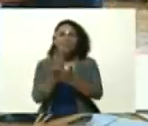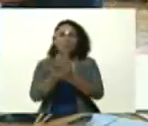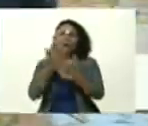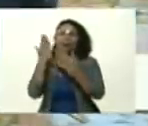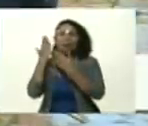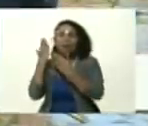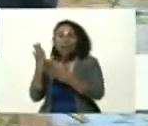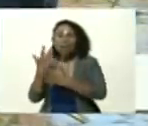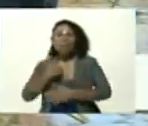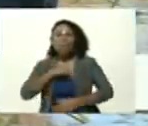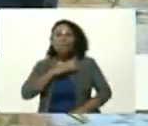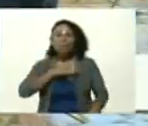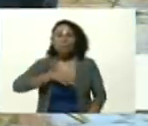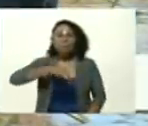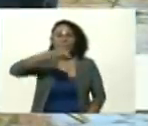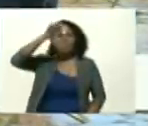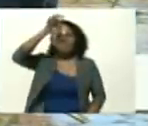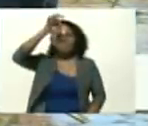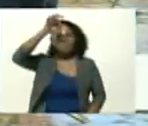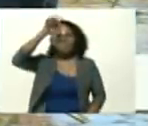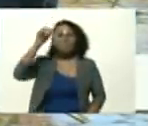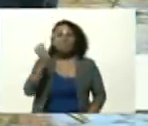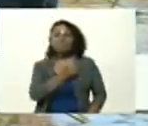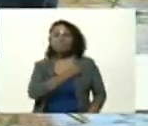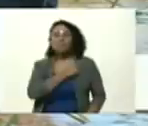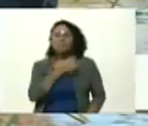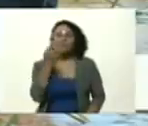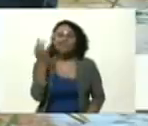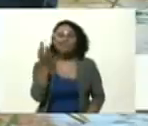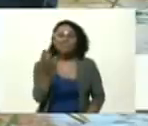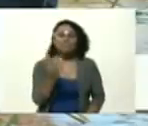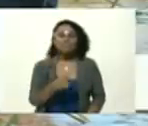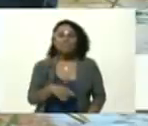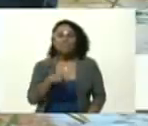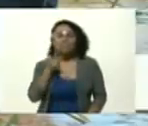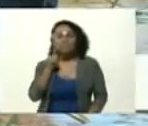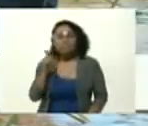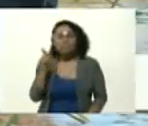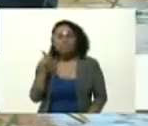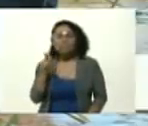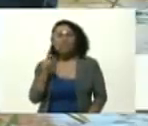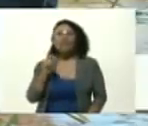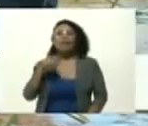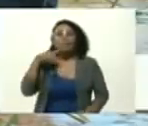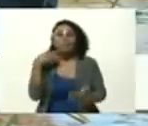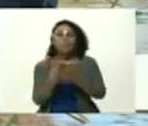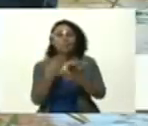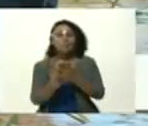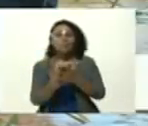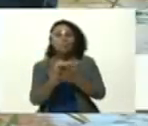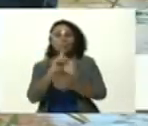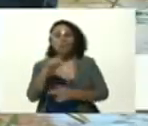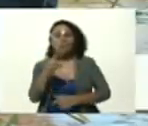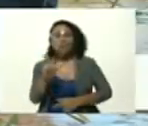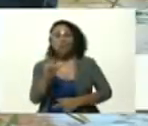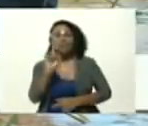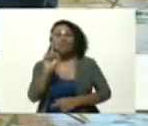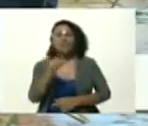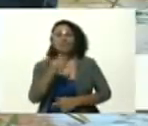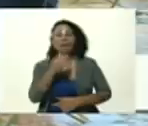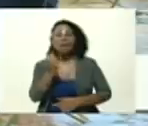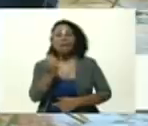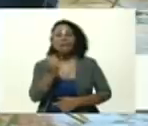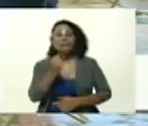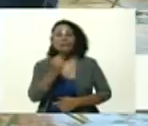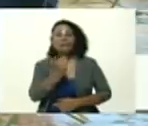nuestro espíritu de cristianos de verdad. Así es que se prueba si uno es cristiano de